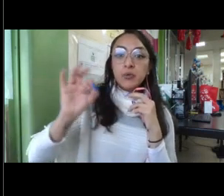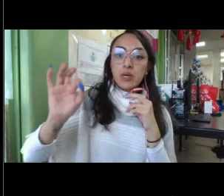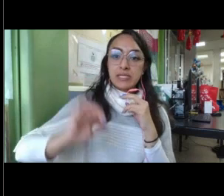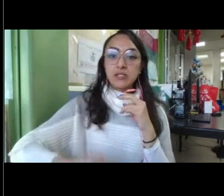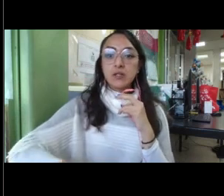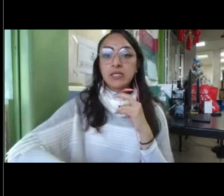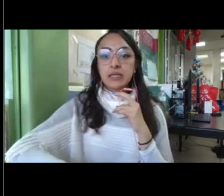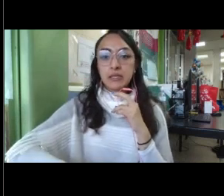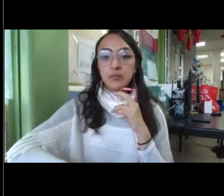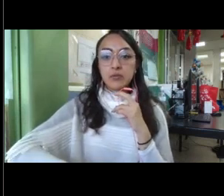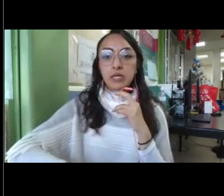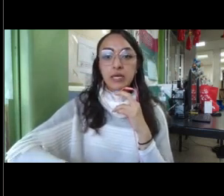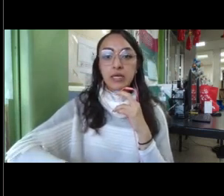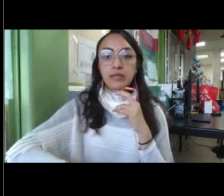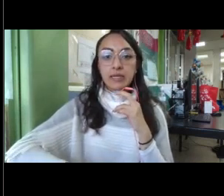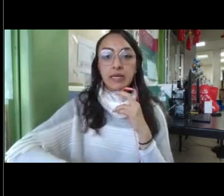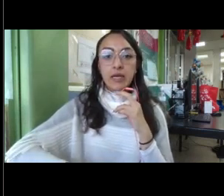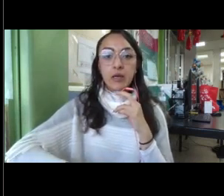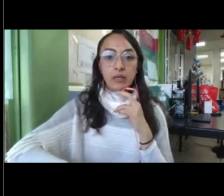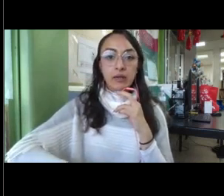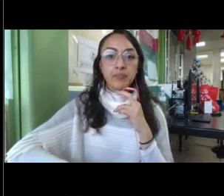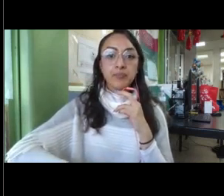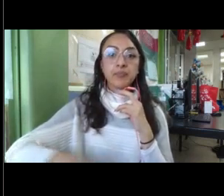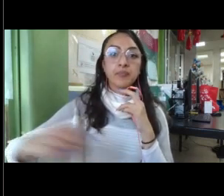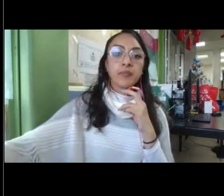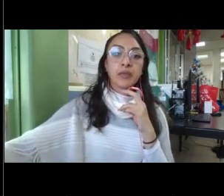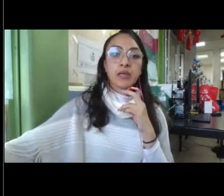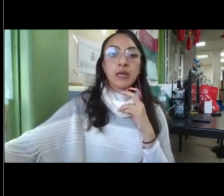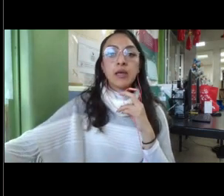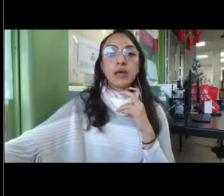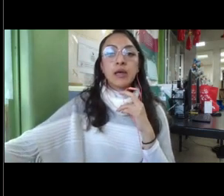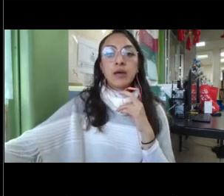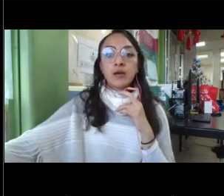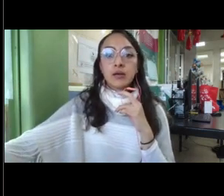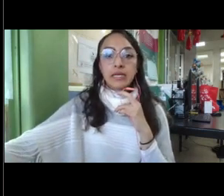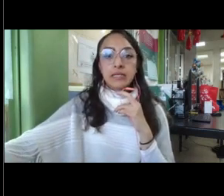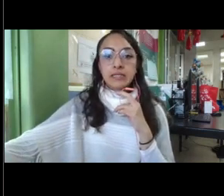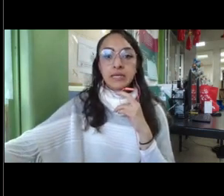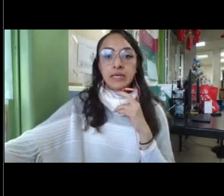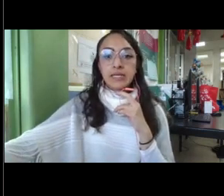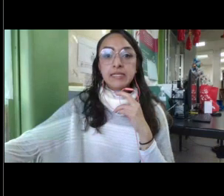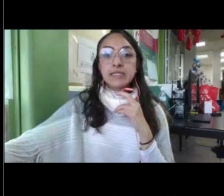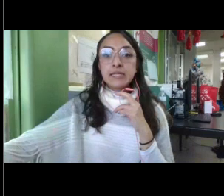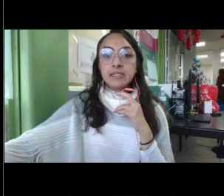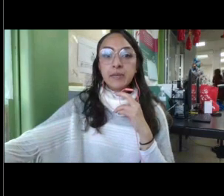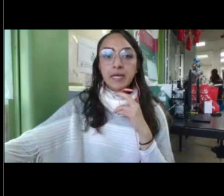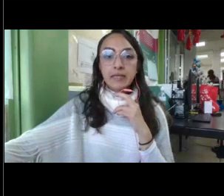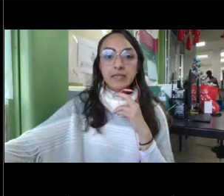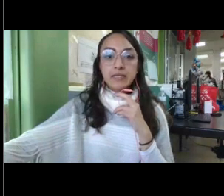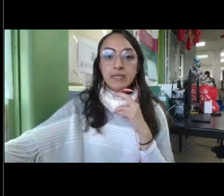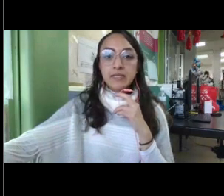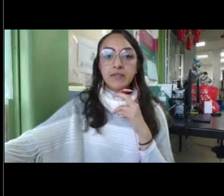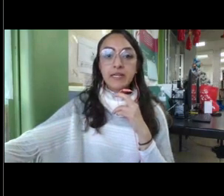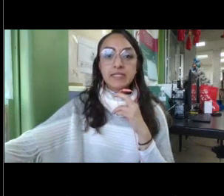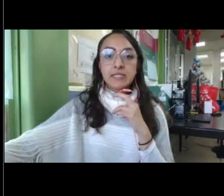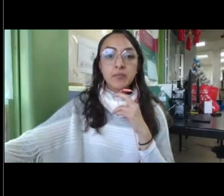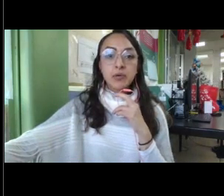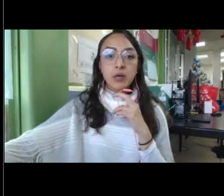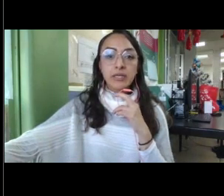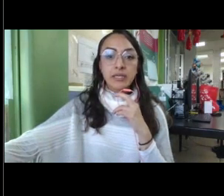pequeñas puntualizaciones que tenemos que tener en cuenta. Ok, dice, existen señas semejantes que